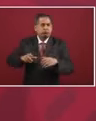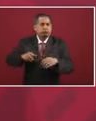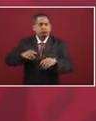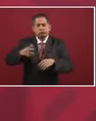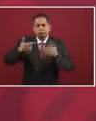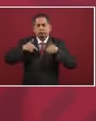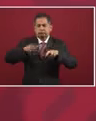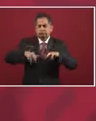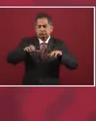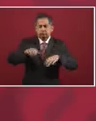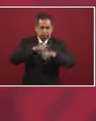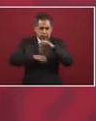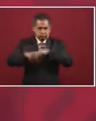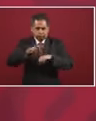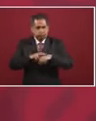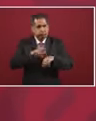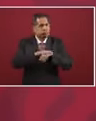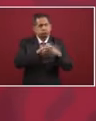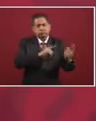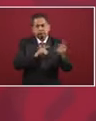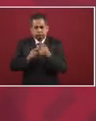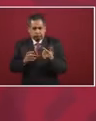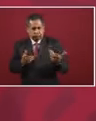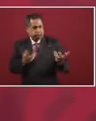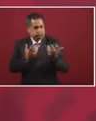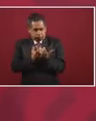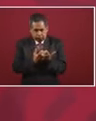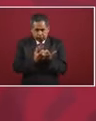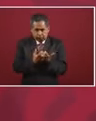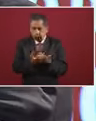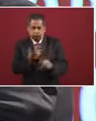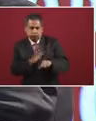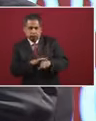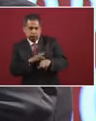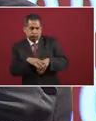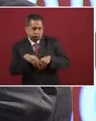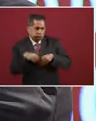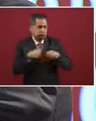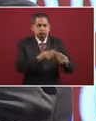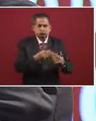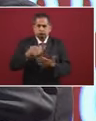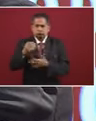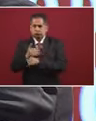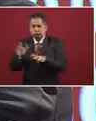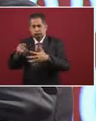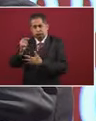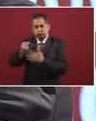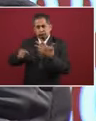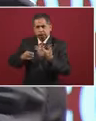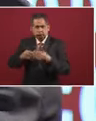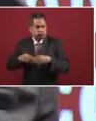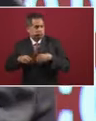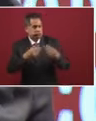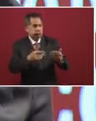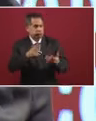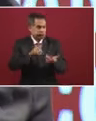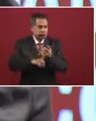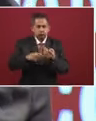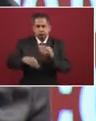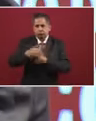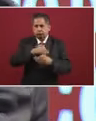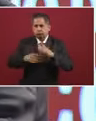de la embajada y presentaremos la información para poder modificar